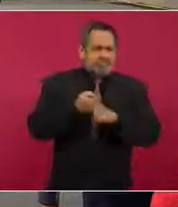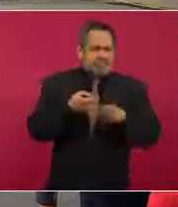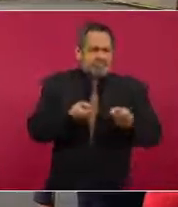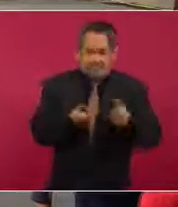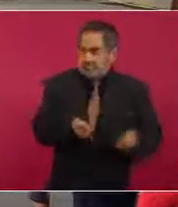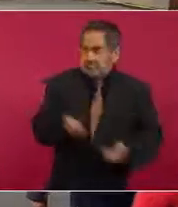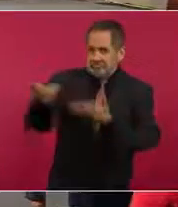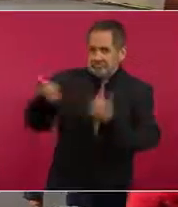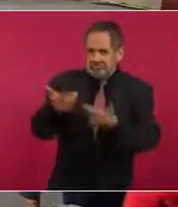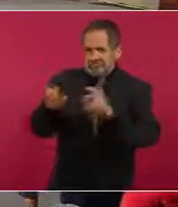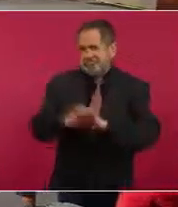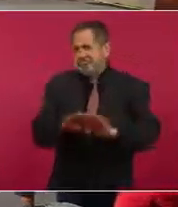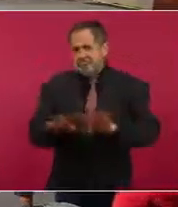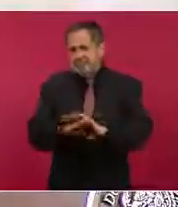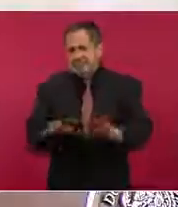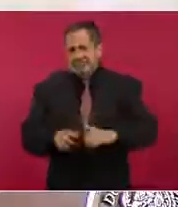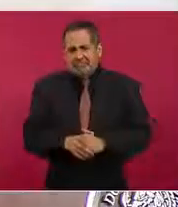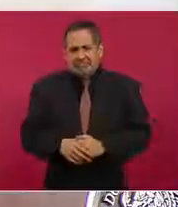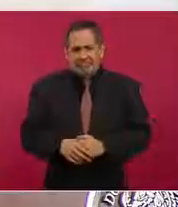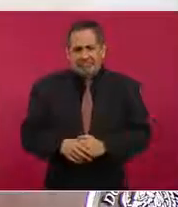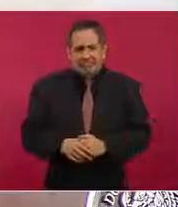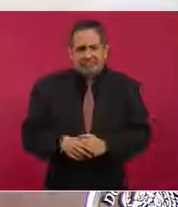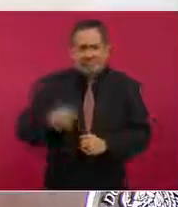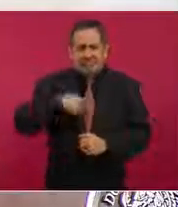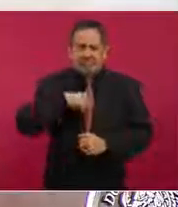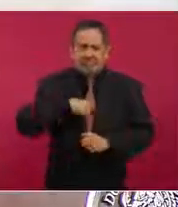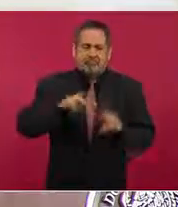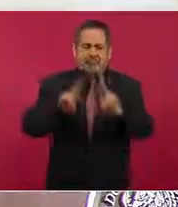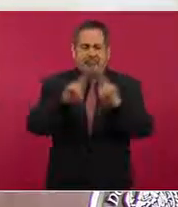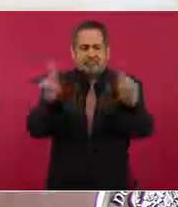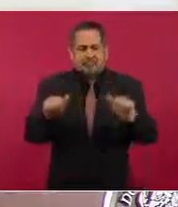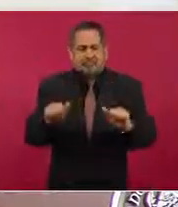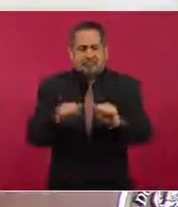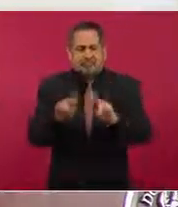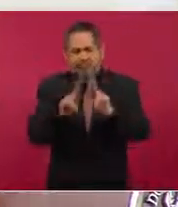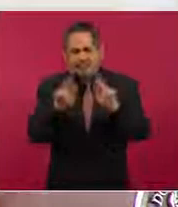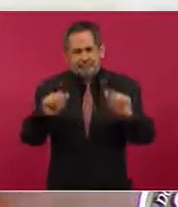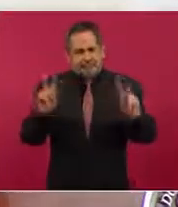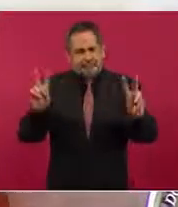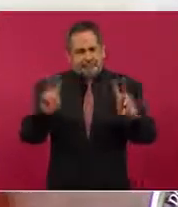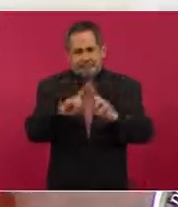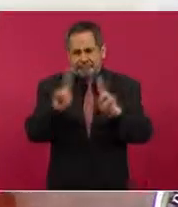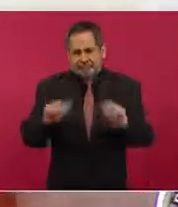lado. Nosotros somos pacifistas.